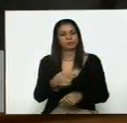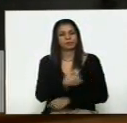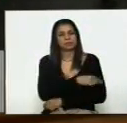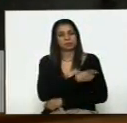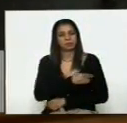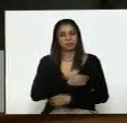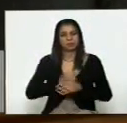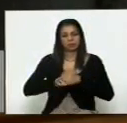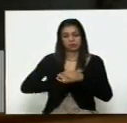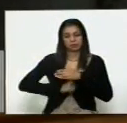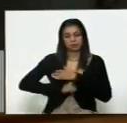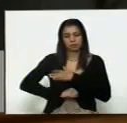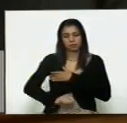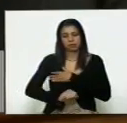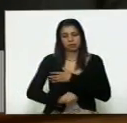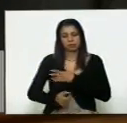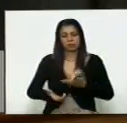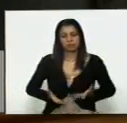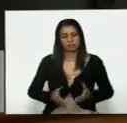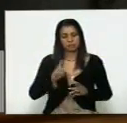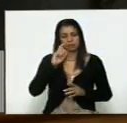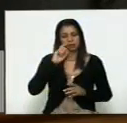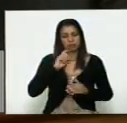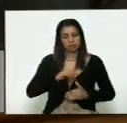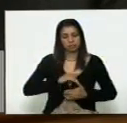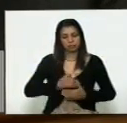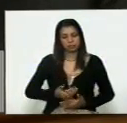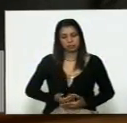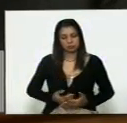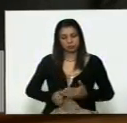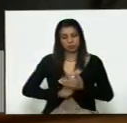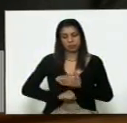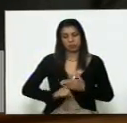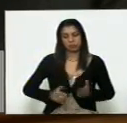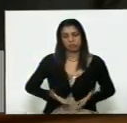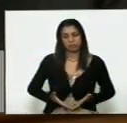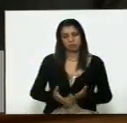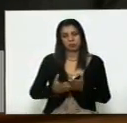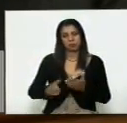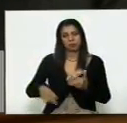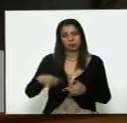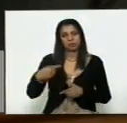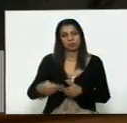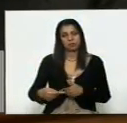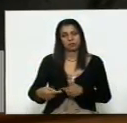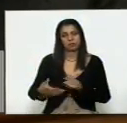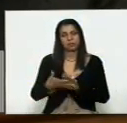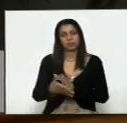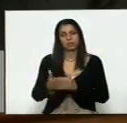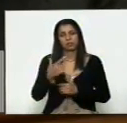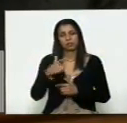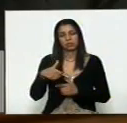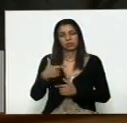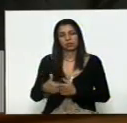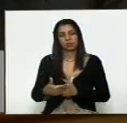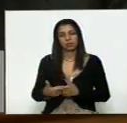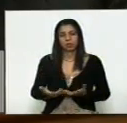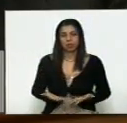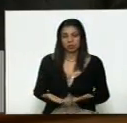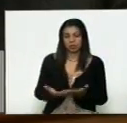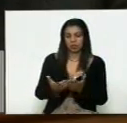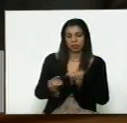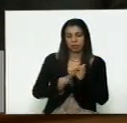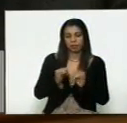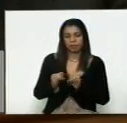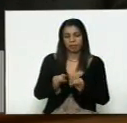la atención de gestación, trabajo de parto, parto, posparto y nacimiento,